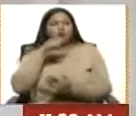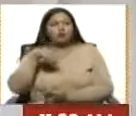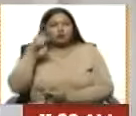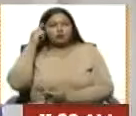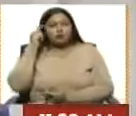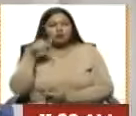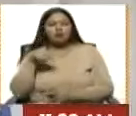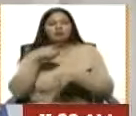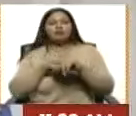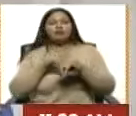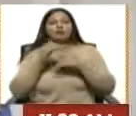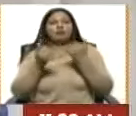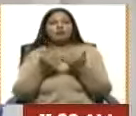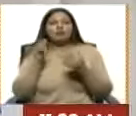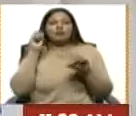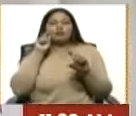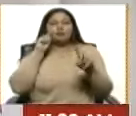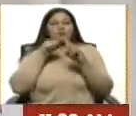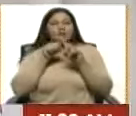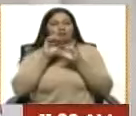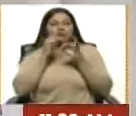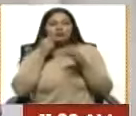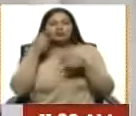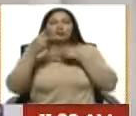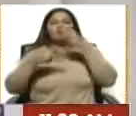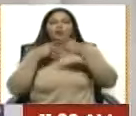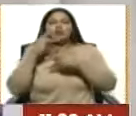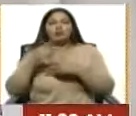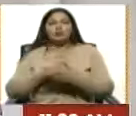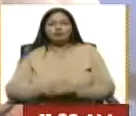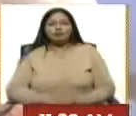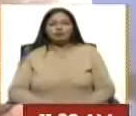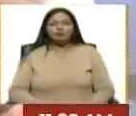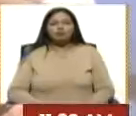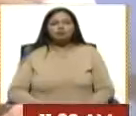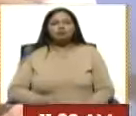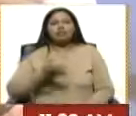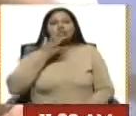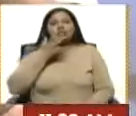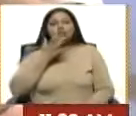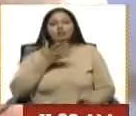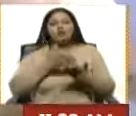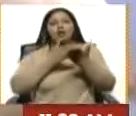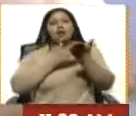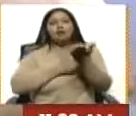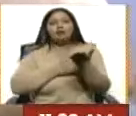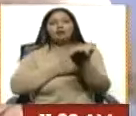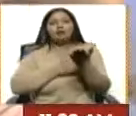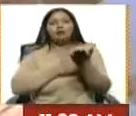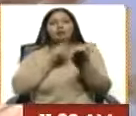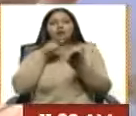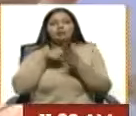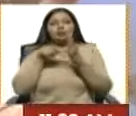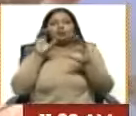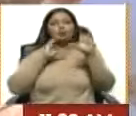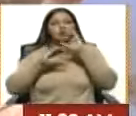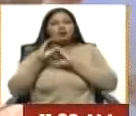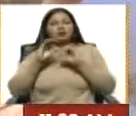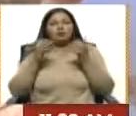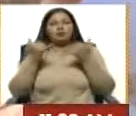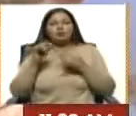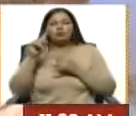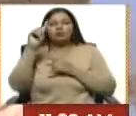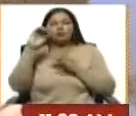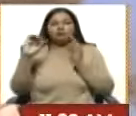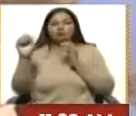en este tiempo para la definición de política? Bueno, es muy sencillo. Antes, los medios de comunicación, había un gran medio de